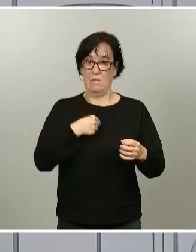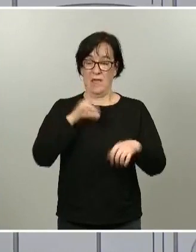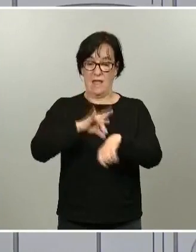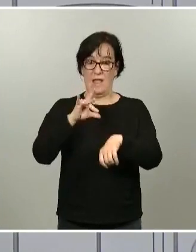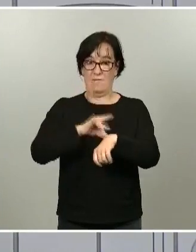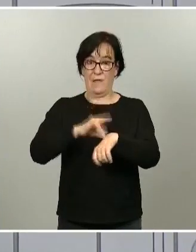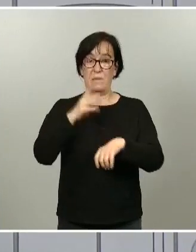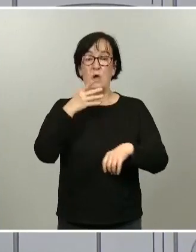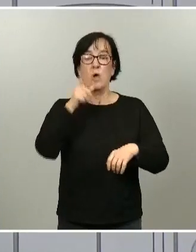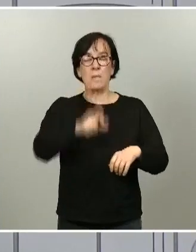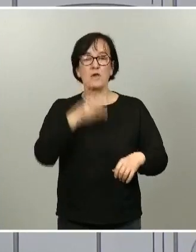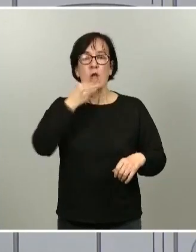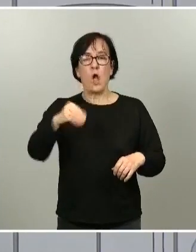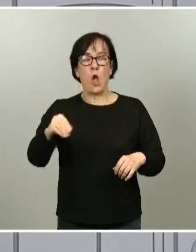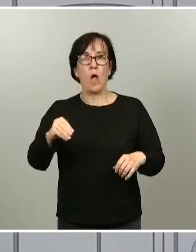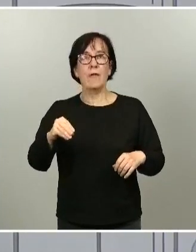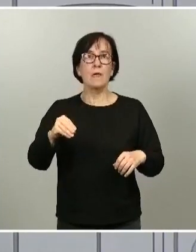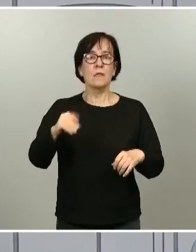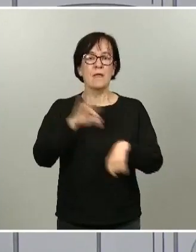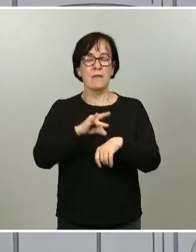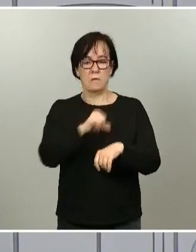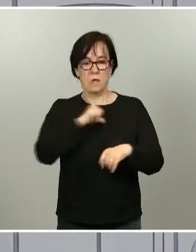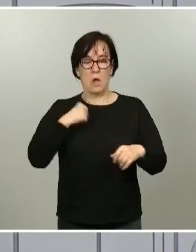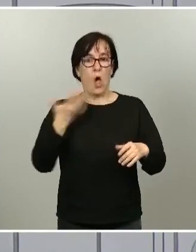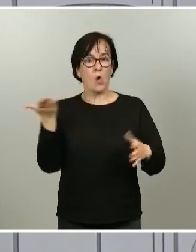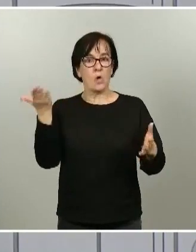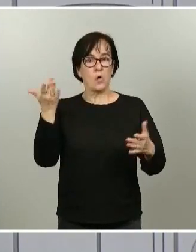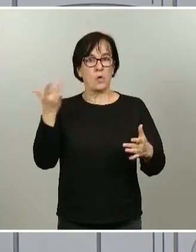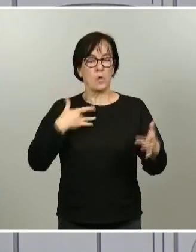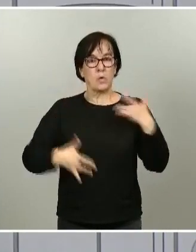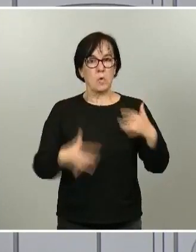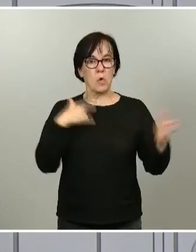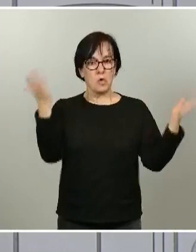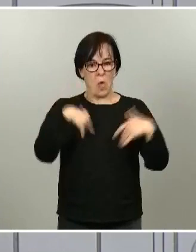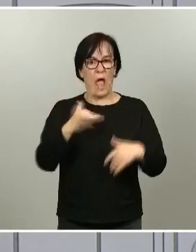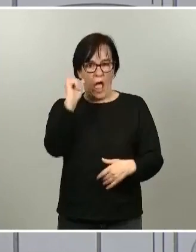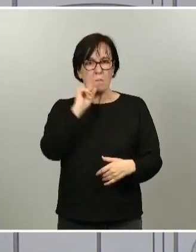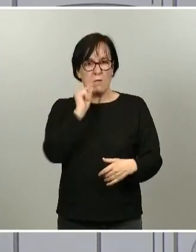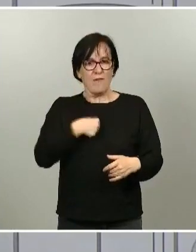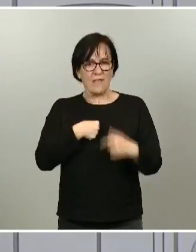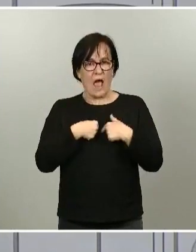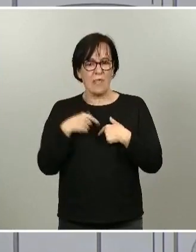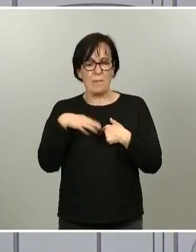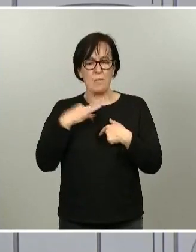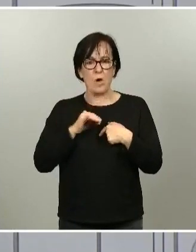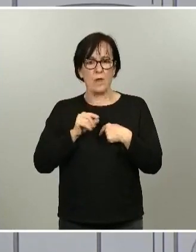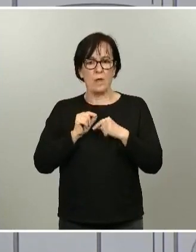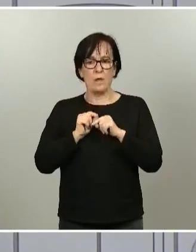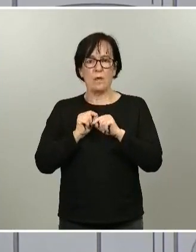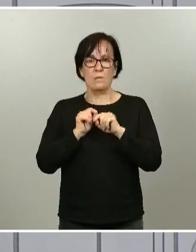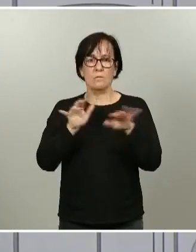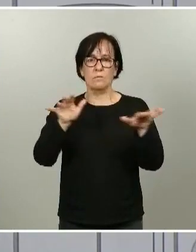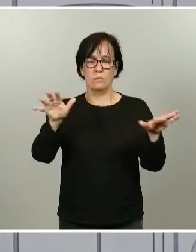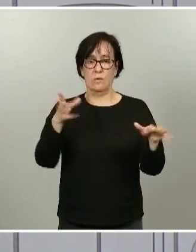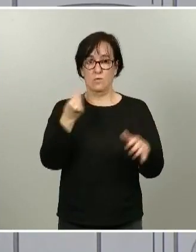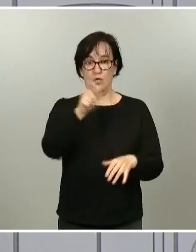enferma o asintomática, aunque esté infectada, puede transmitir a muchas otras personas. Es cierto que